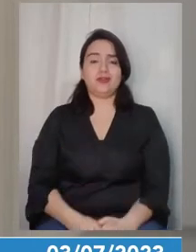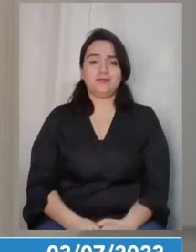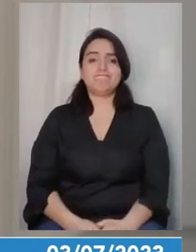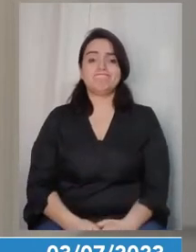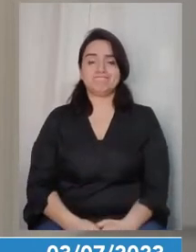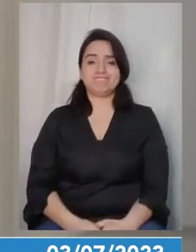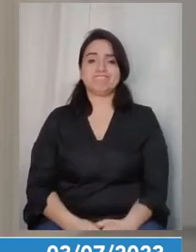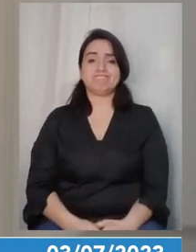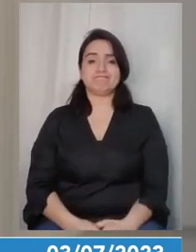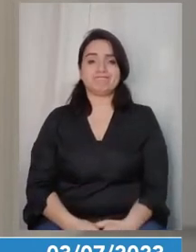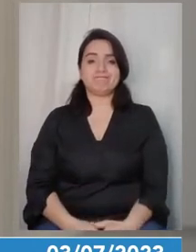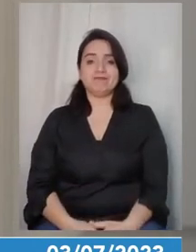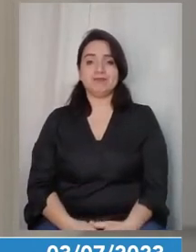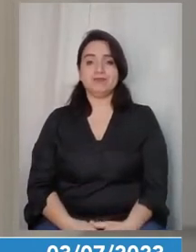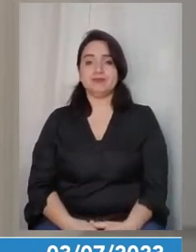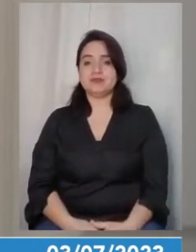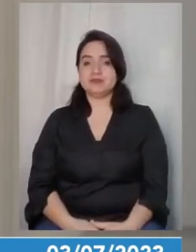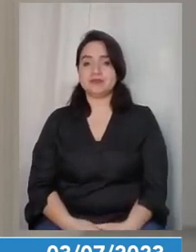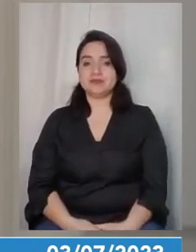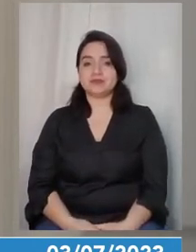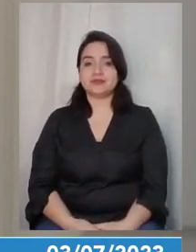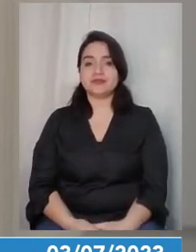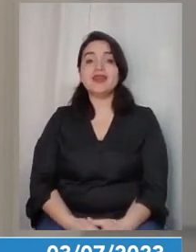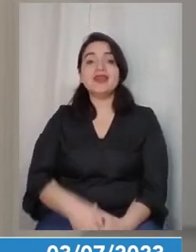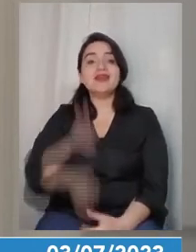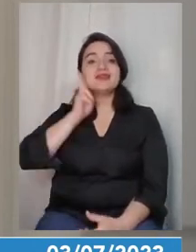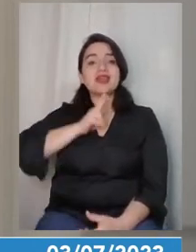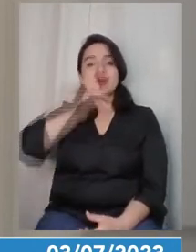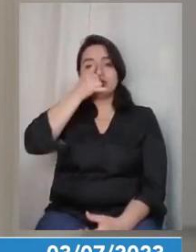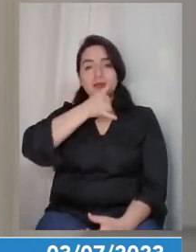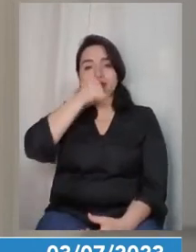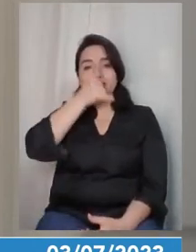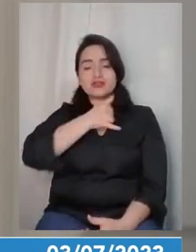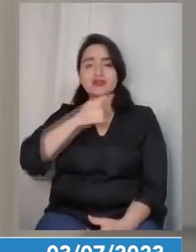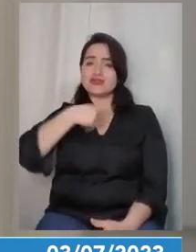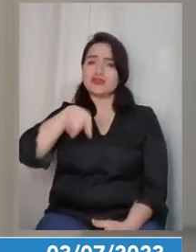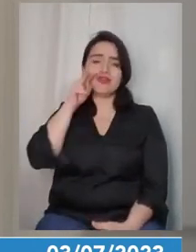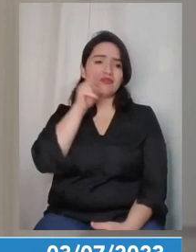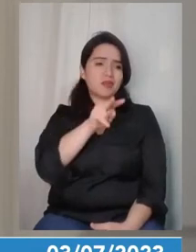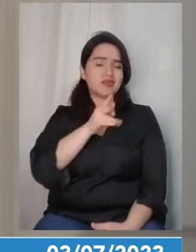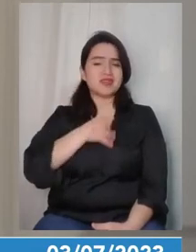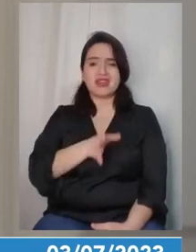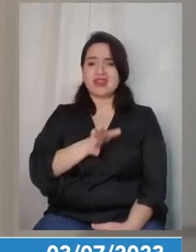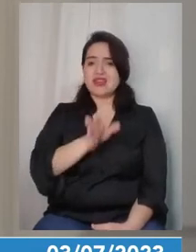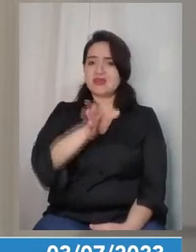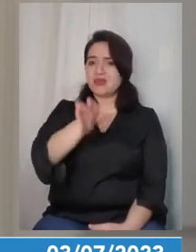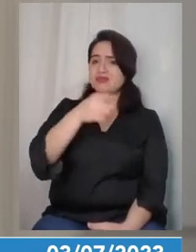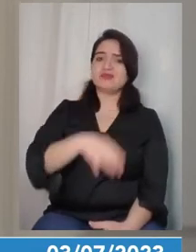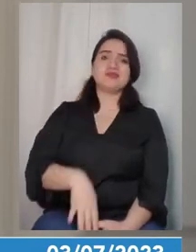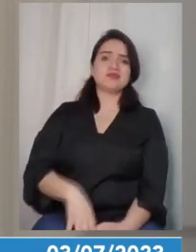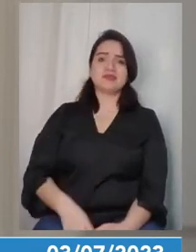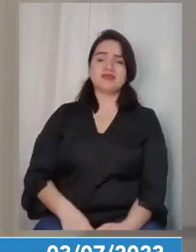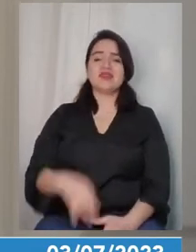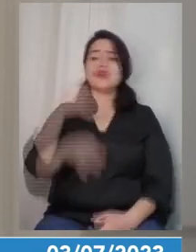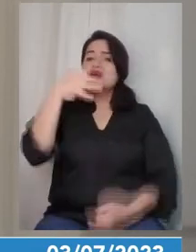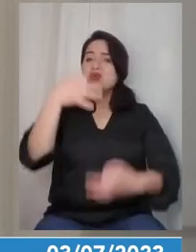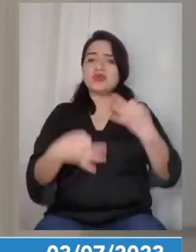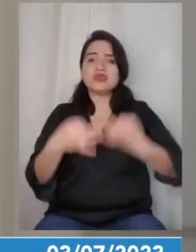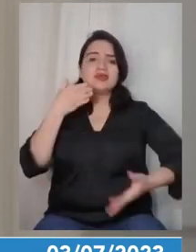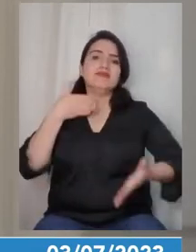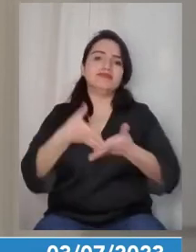este libre de contaminación, vamos a seguir viendo unas restricciones a que la justicia pueda actuar